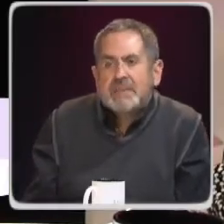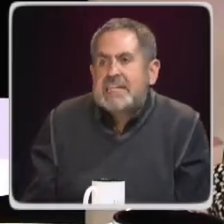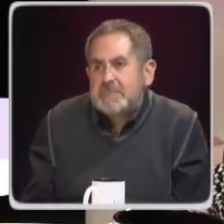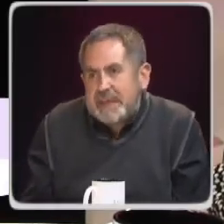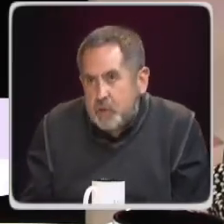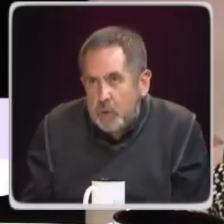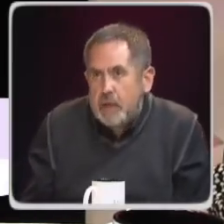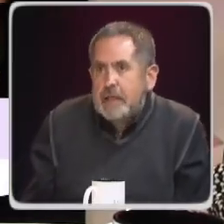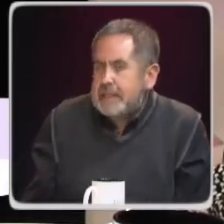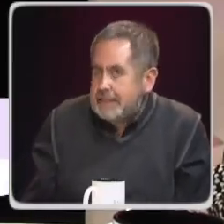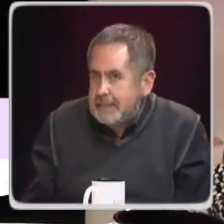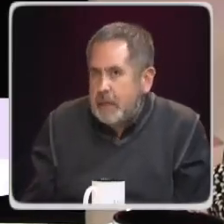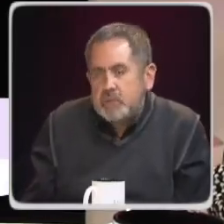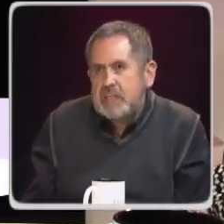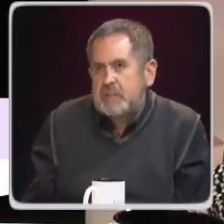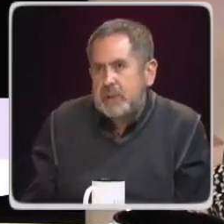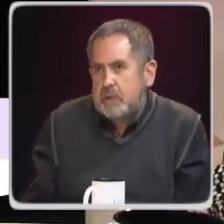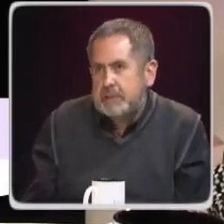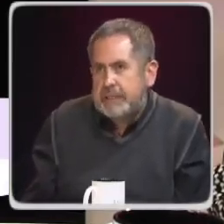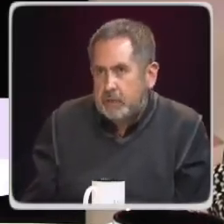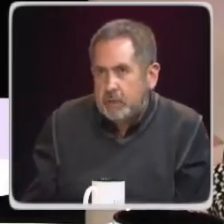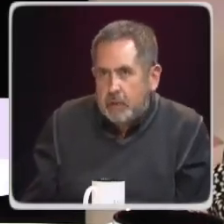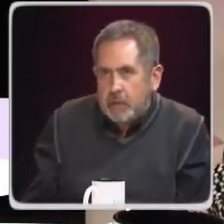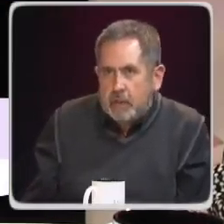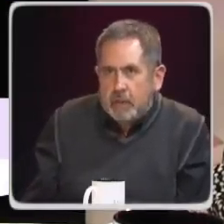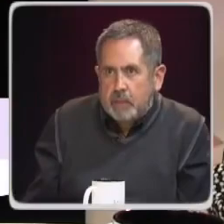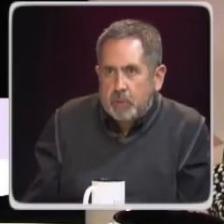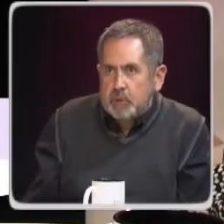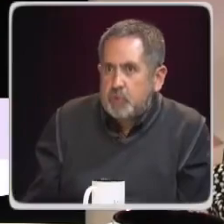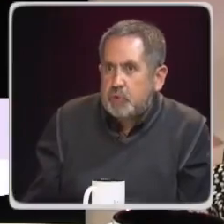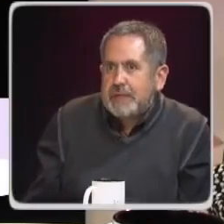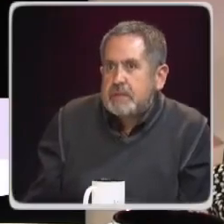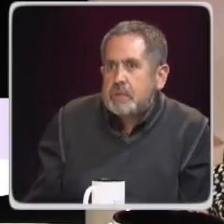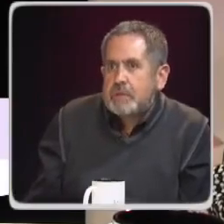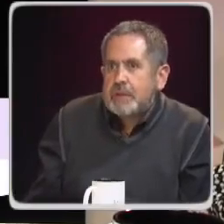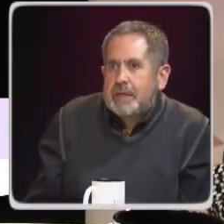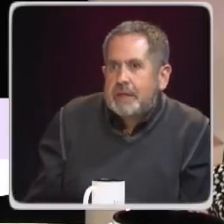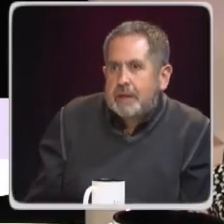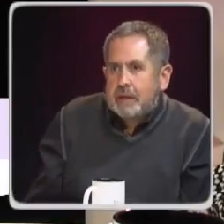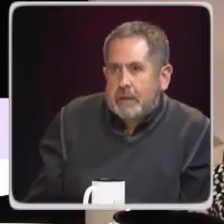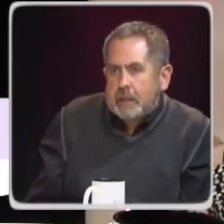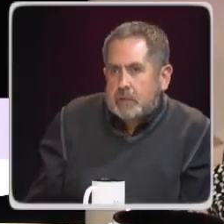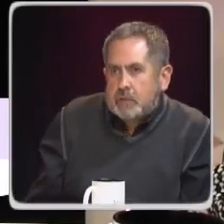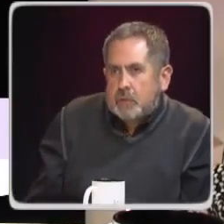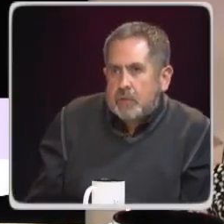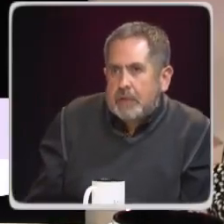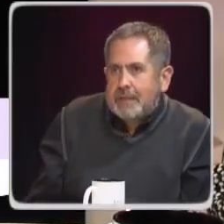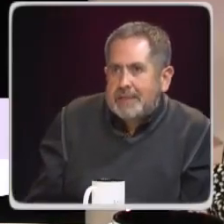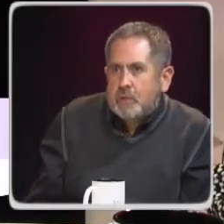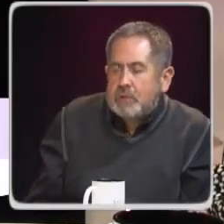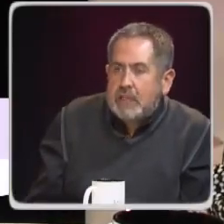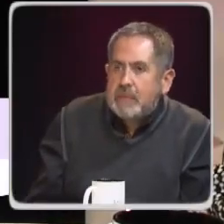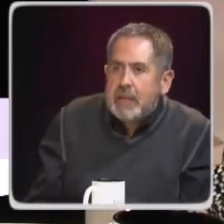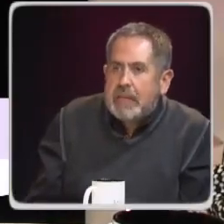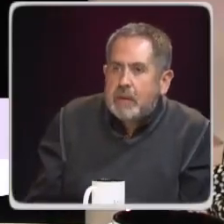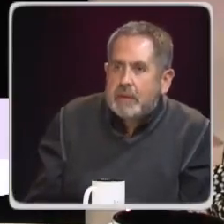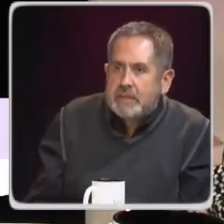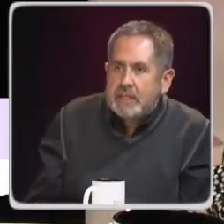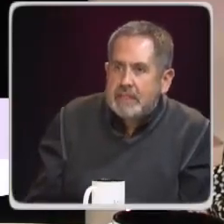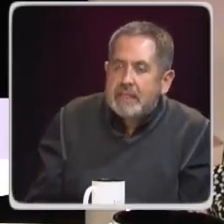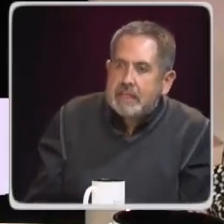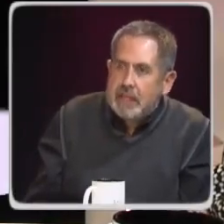niños sordos se sientan incluidos en equidad con los demás. Si los profesores no saben la lengua de señas, los niños sordos tienen